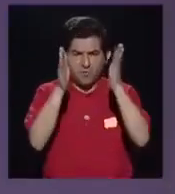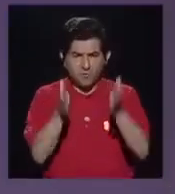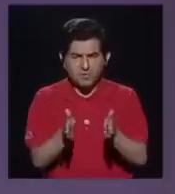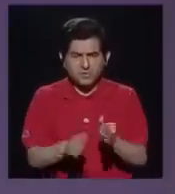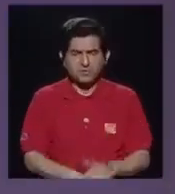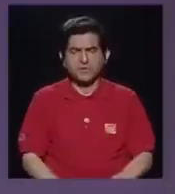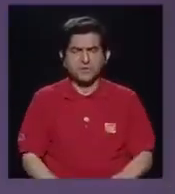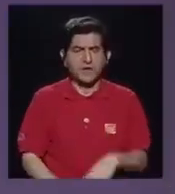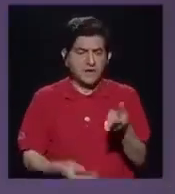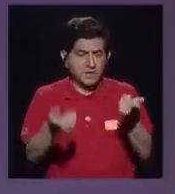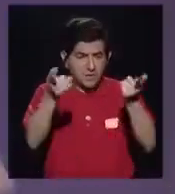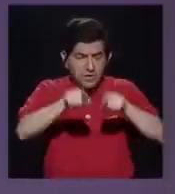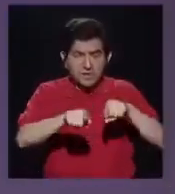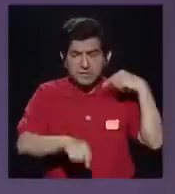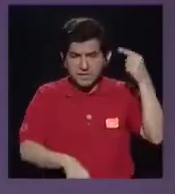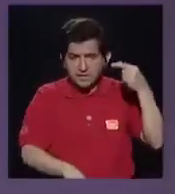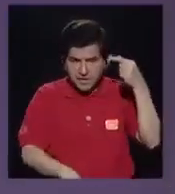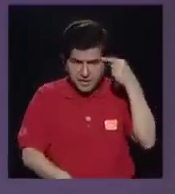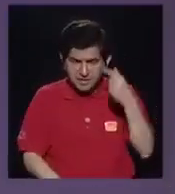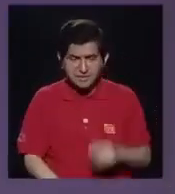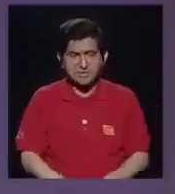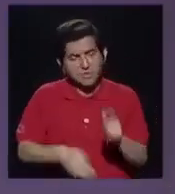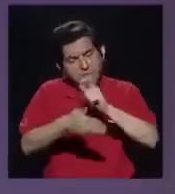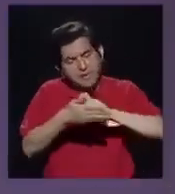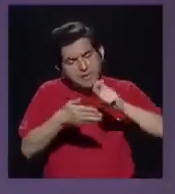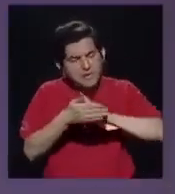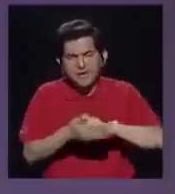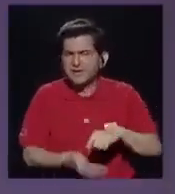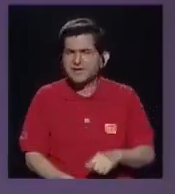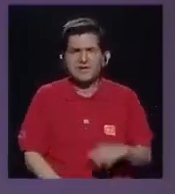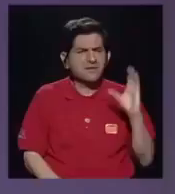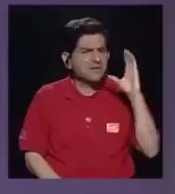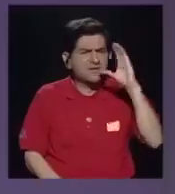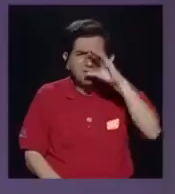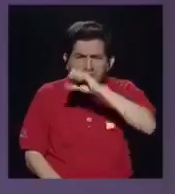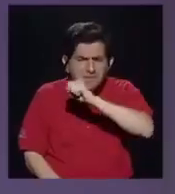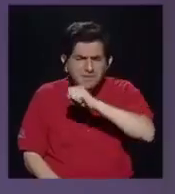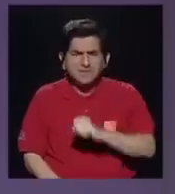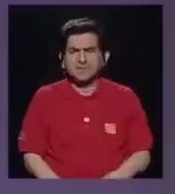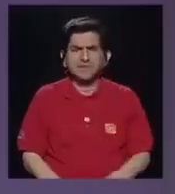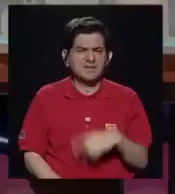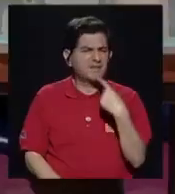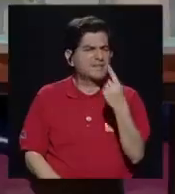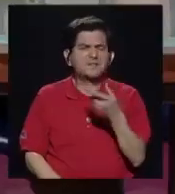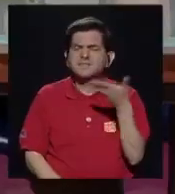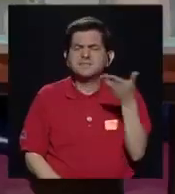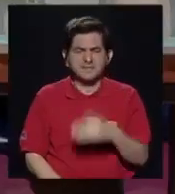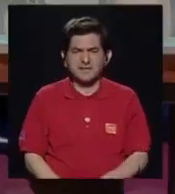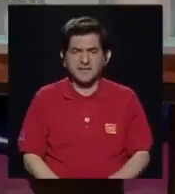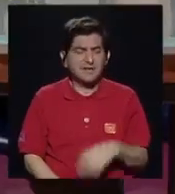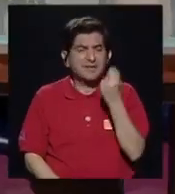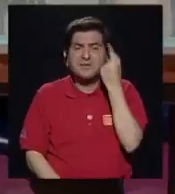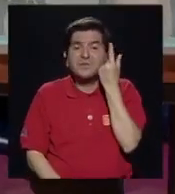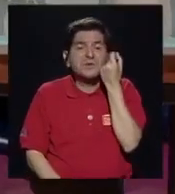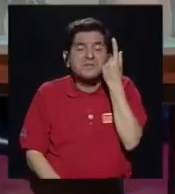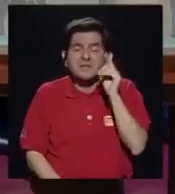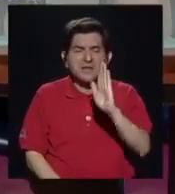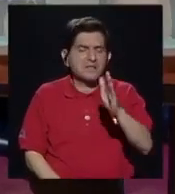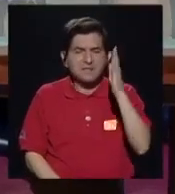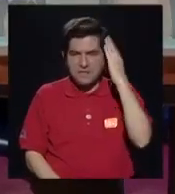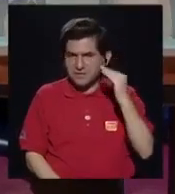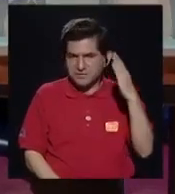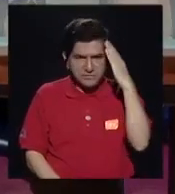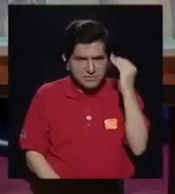el que la el que va a notar su queja no consigue captar no consigue creerle lo que está diciendo no no le entiende su experiencia